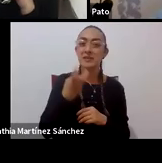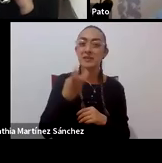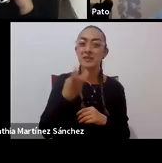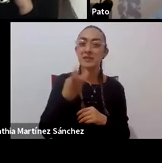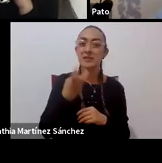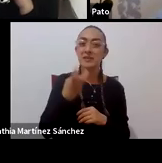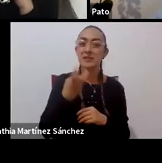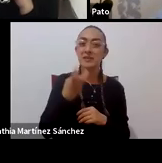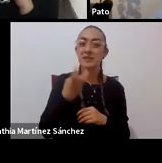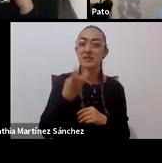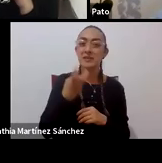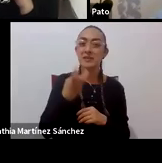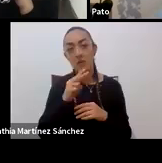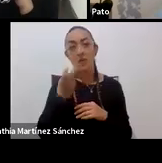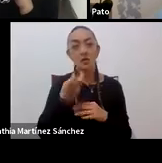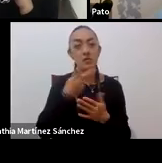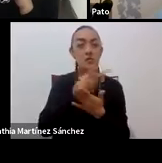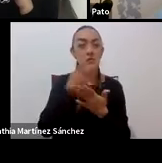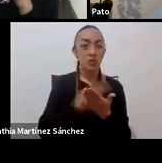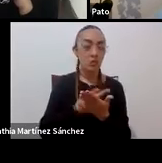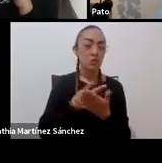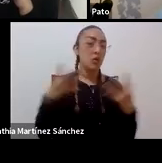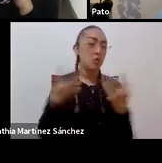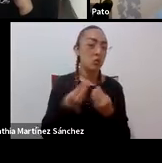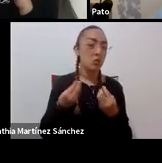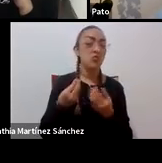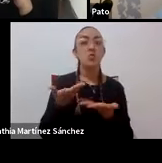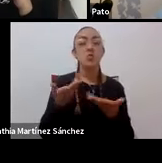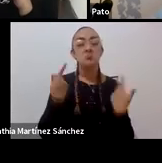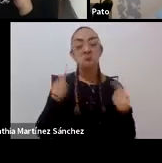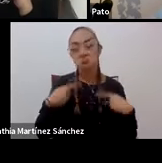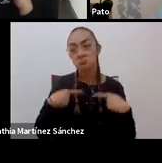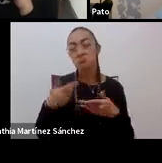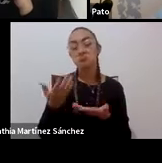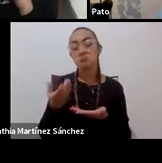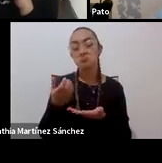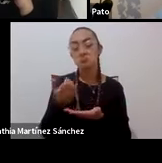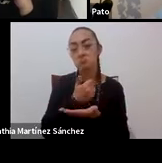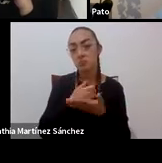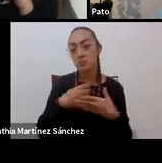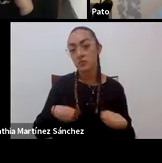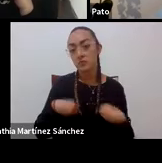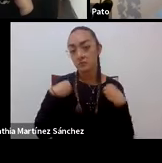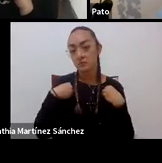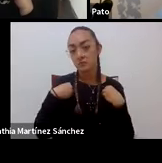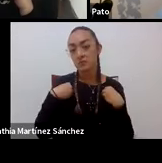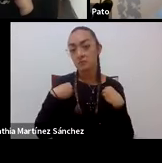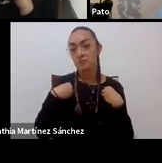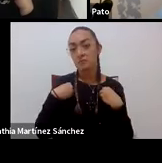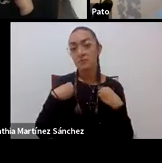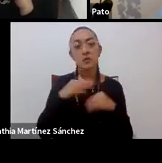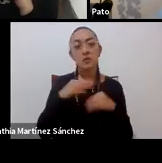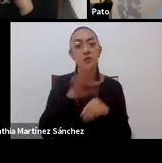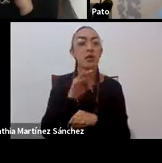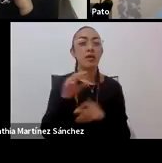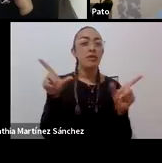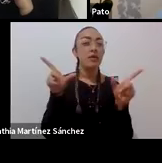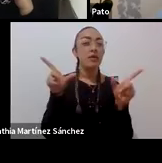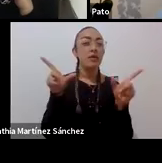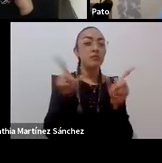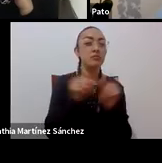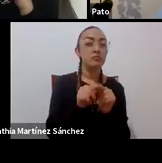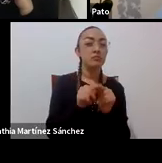estos programas desatan con la ciudadanía. Y creo que, si bien podríamos resumirlo en solo decir la escucha